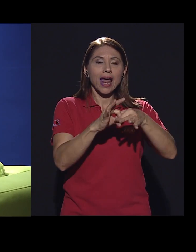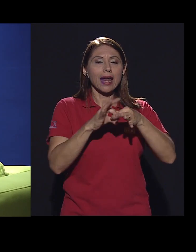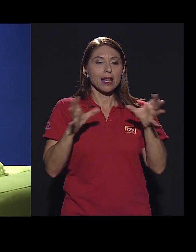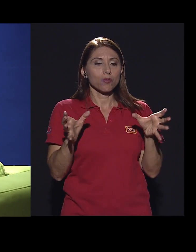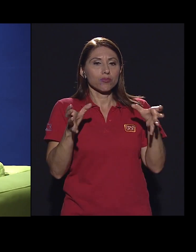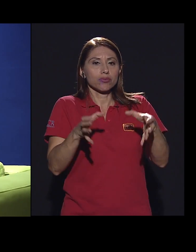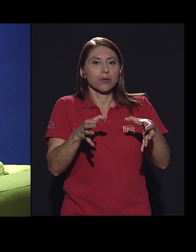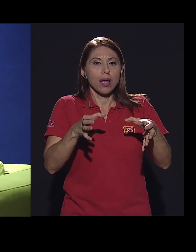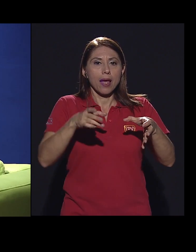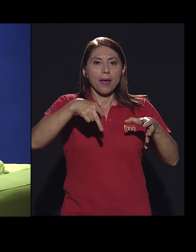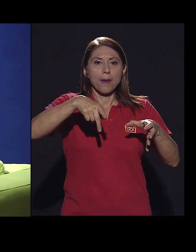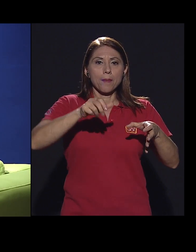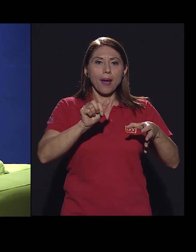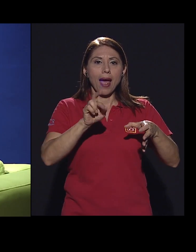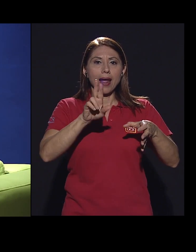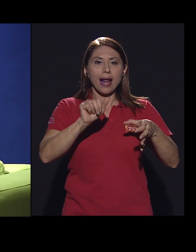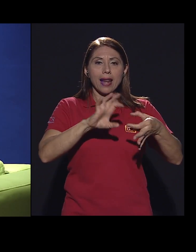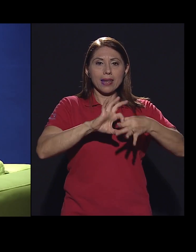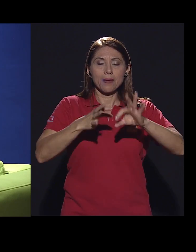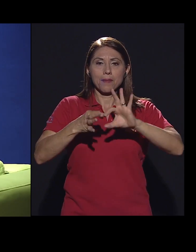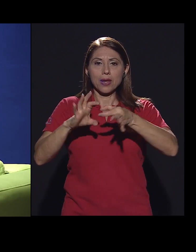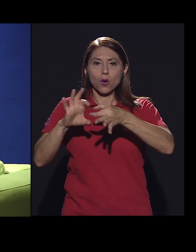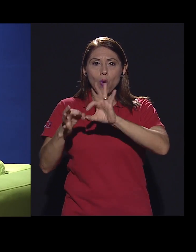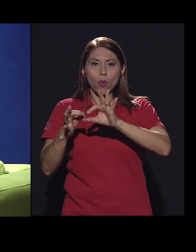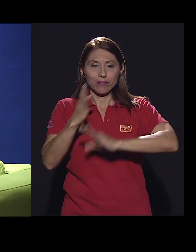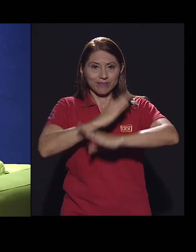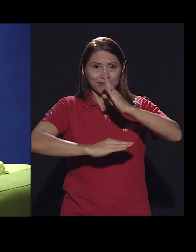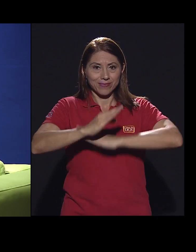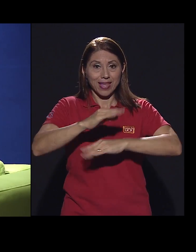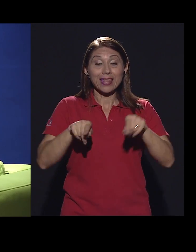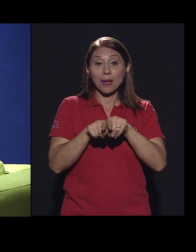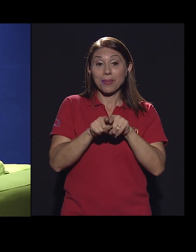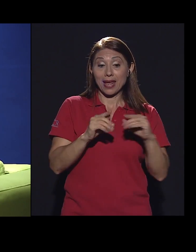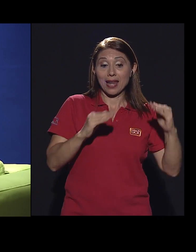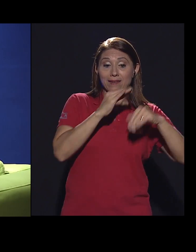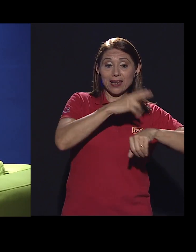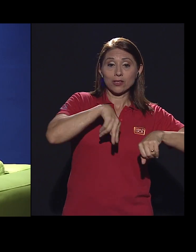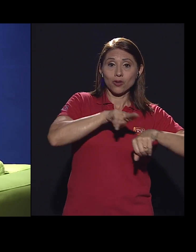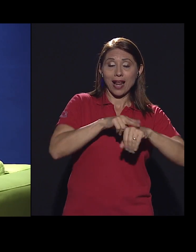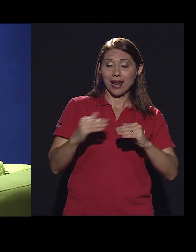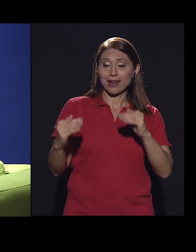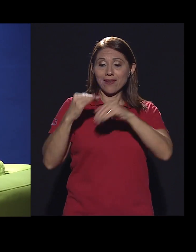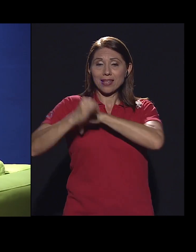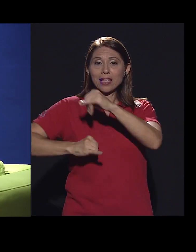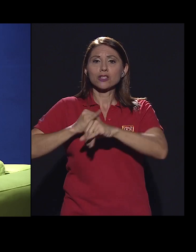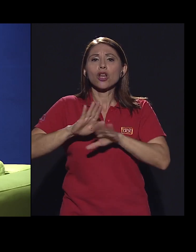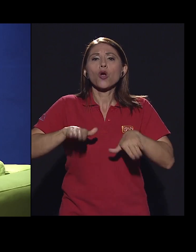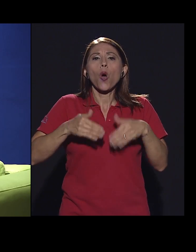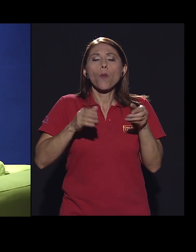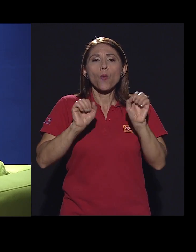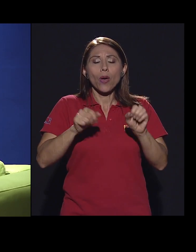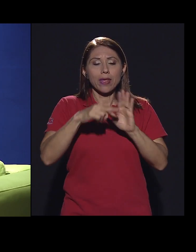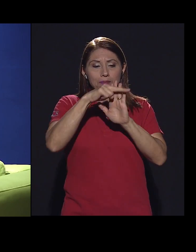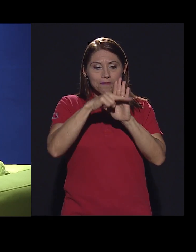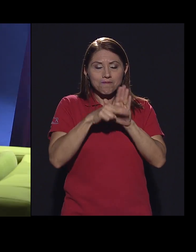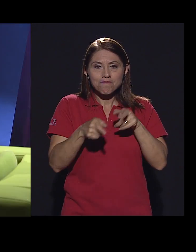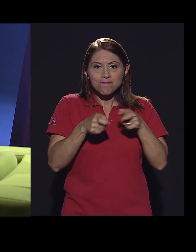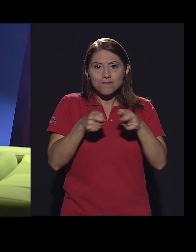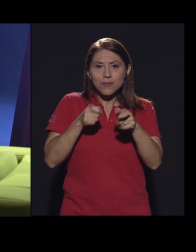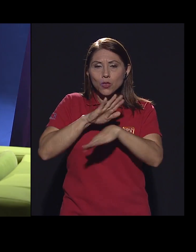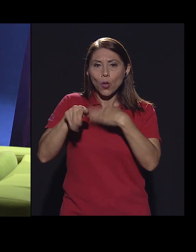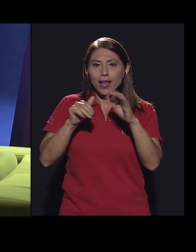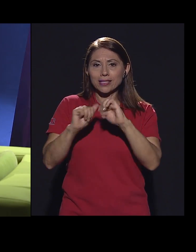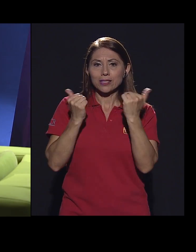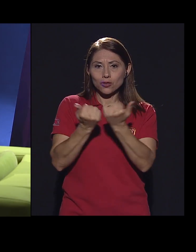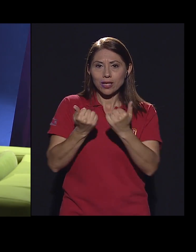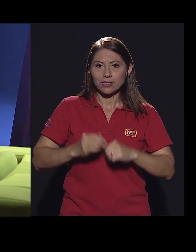paralímpico y de ordenar también a nivel de la regulación nacional e internacional, en el caso del IPC, de todas estas asociaciones?